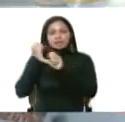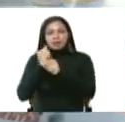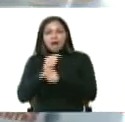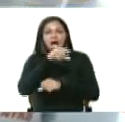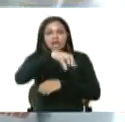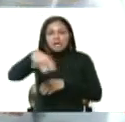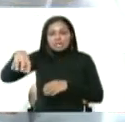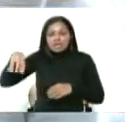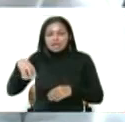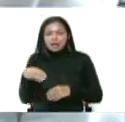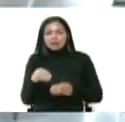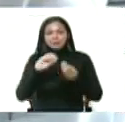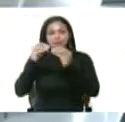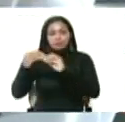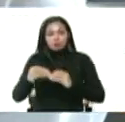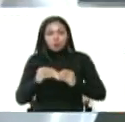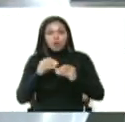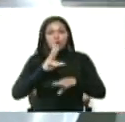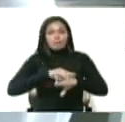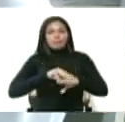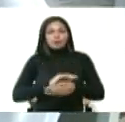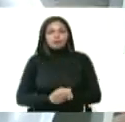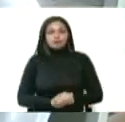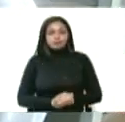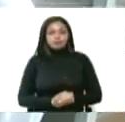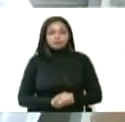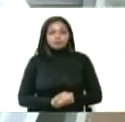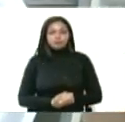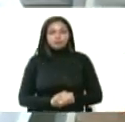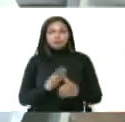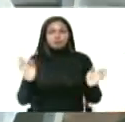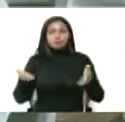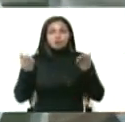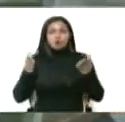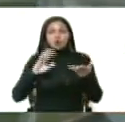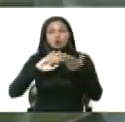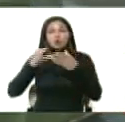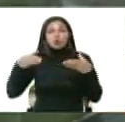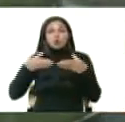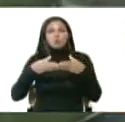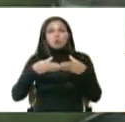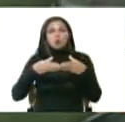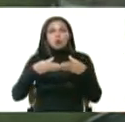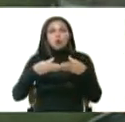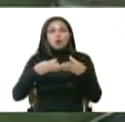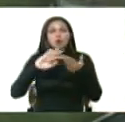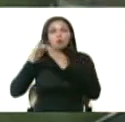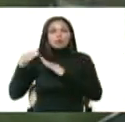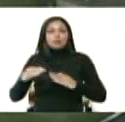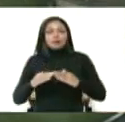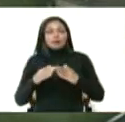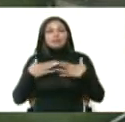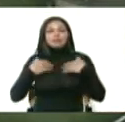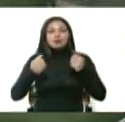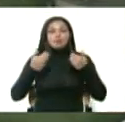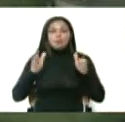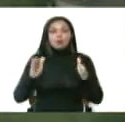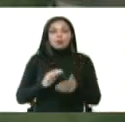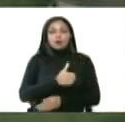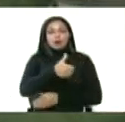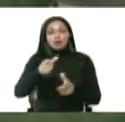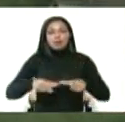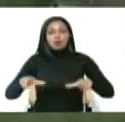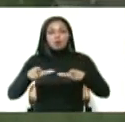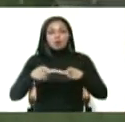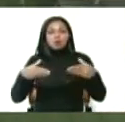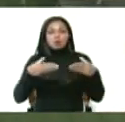aquí? ¿Cómo hay que reactivar los comités comunales de salud pública? Cada consultorio un